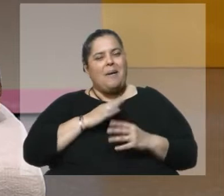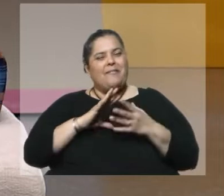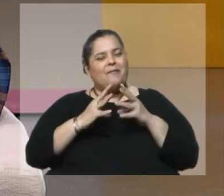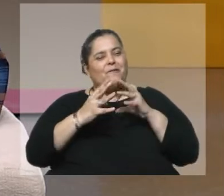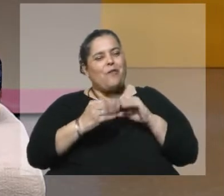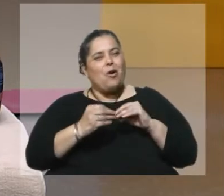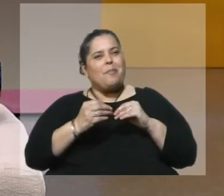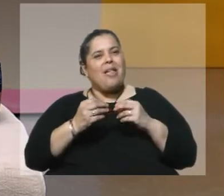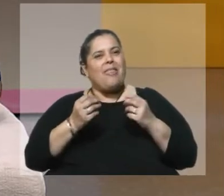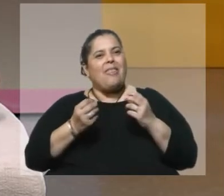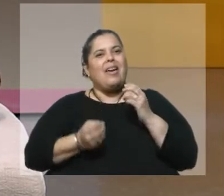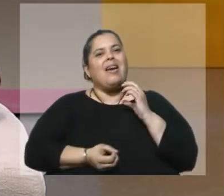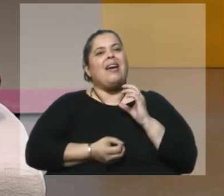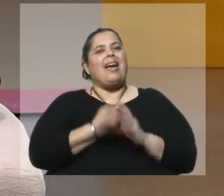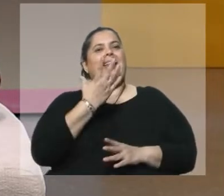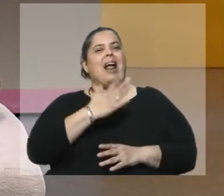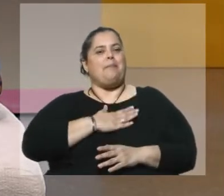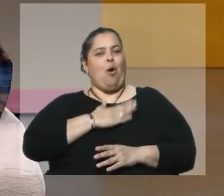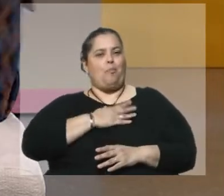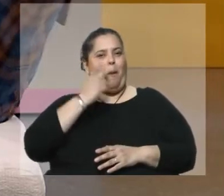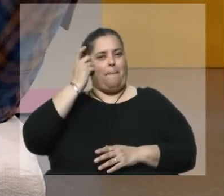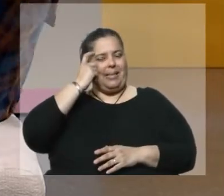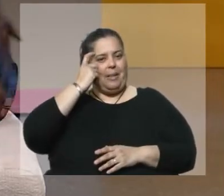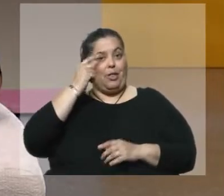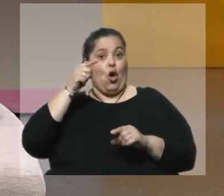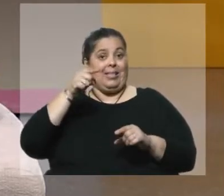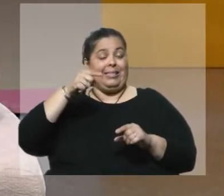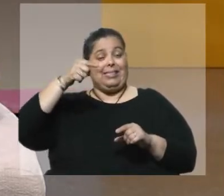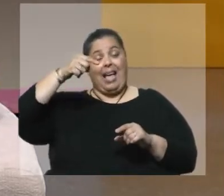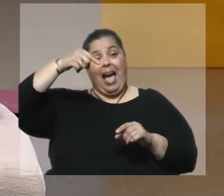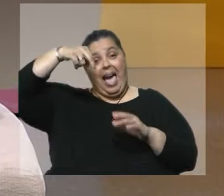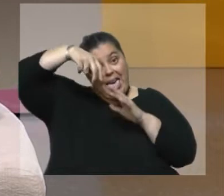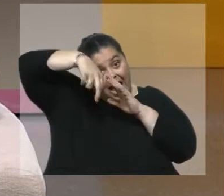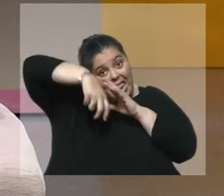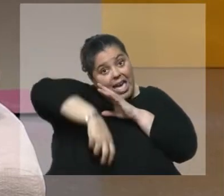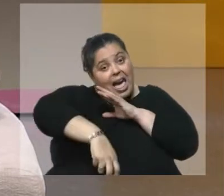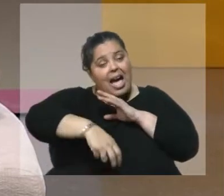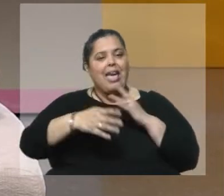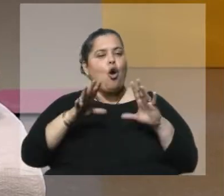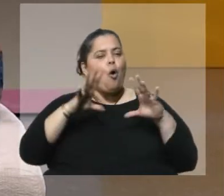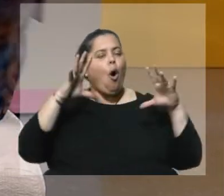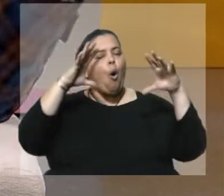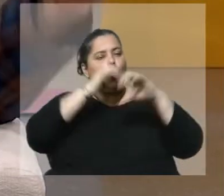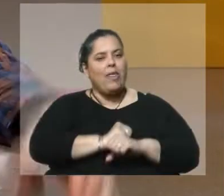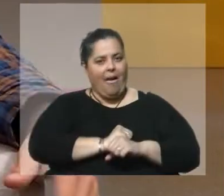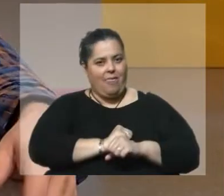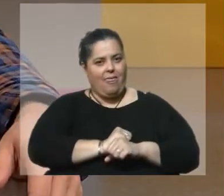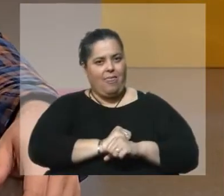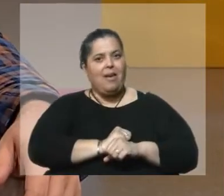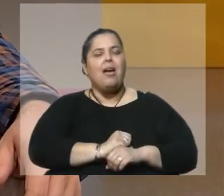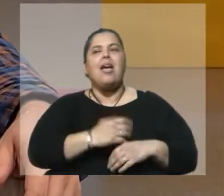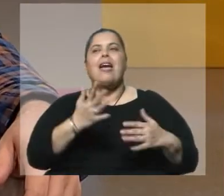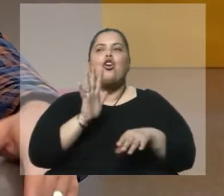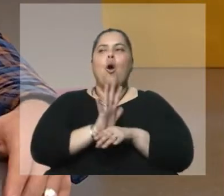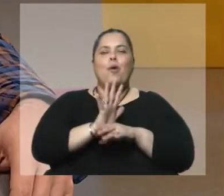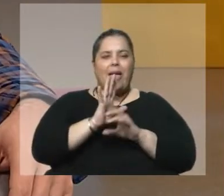de generar mis propios pensamientos. Esa escalera es la oscuridad, que hay que ir a la oscuridad para poder después...